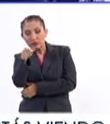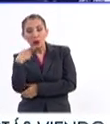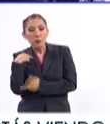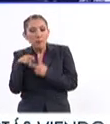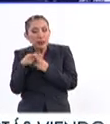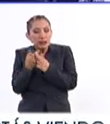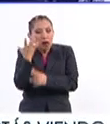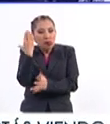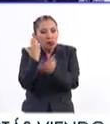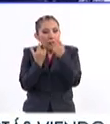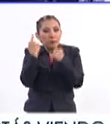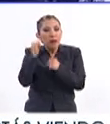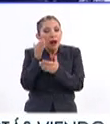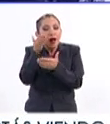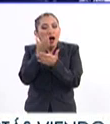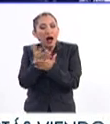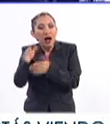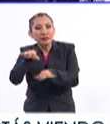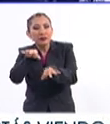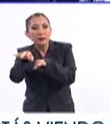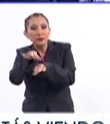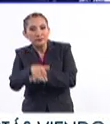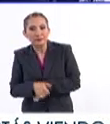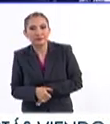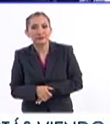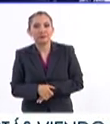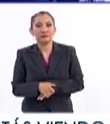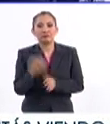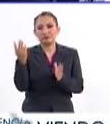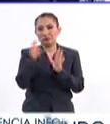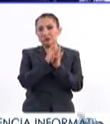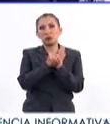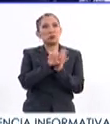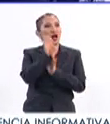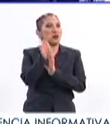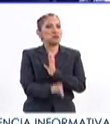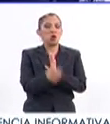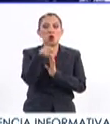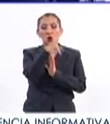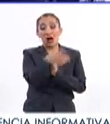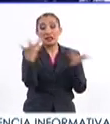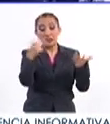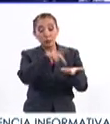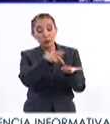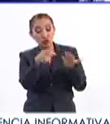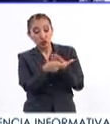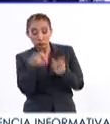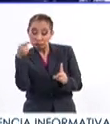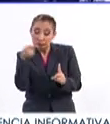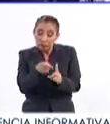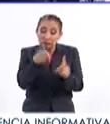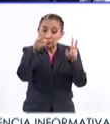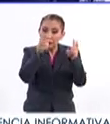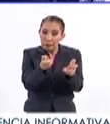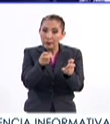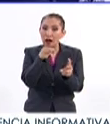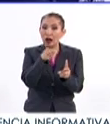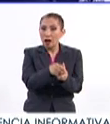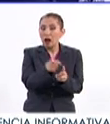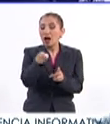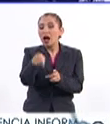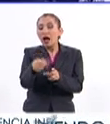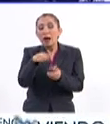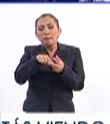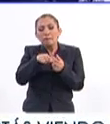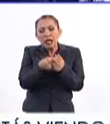etapa de formación a la actividad económica. Un método puede ser desarrollar proyectos específicos desde